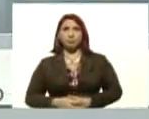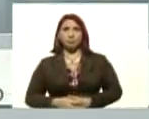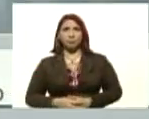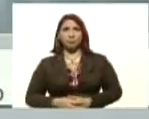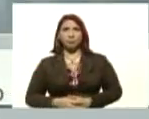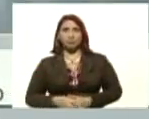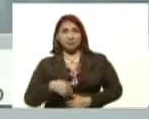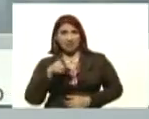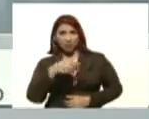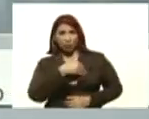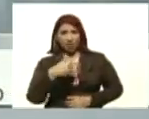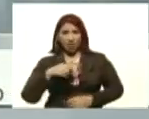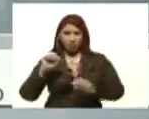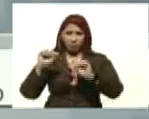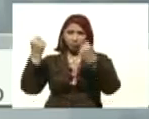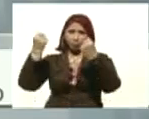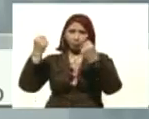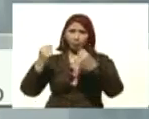Eso es lo que quieren impedir.